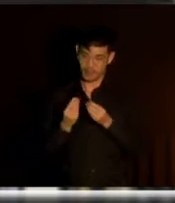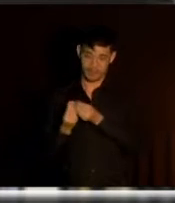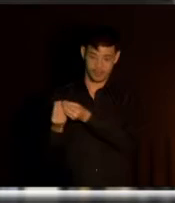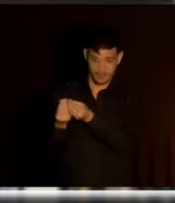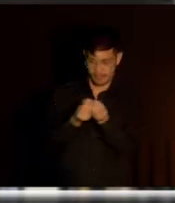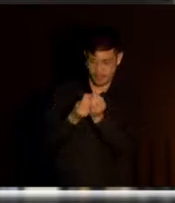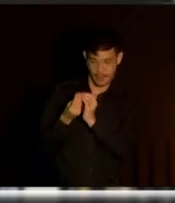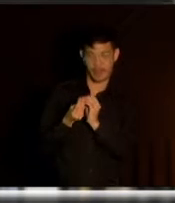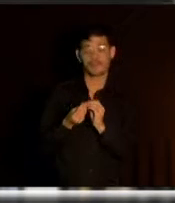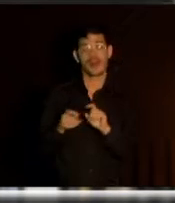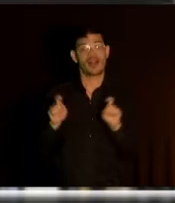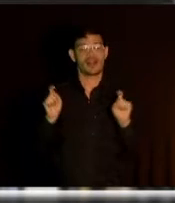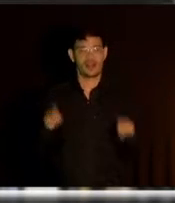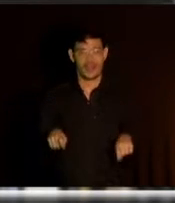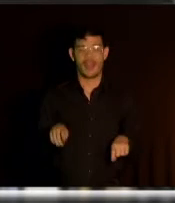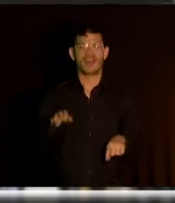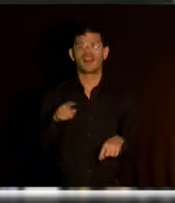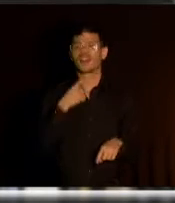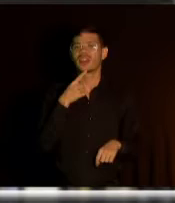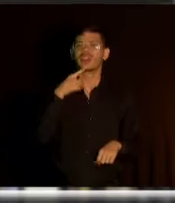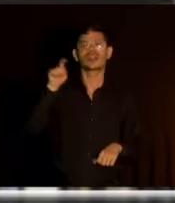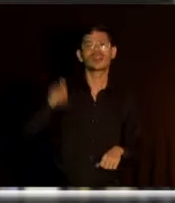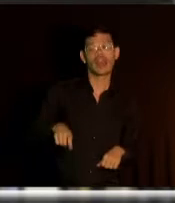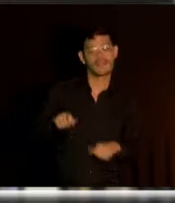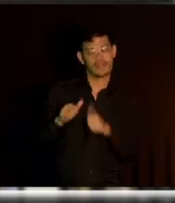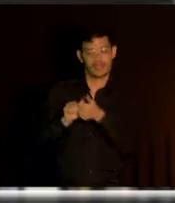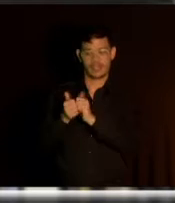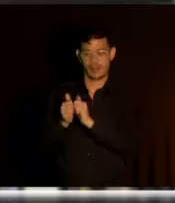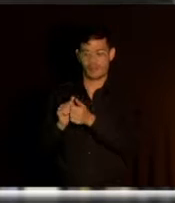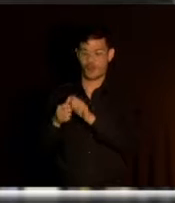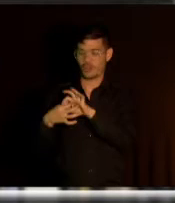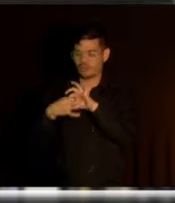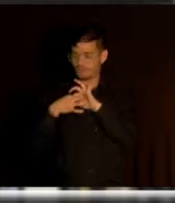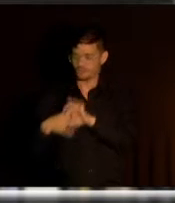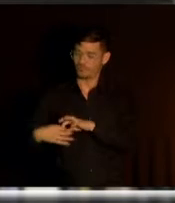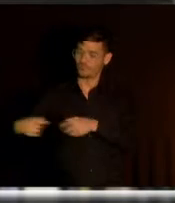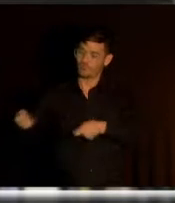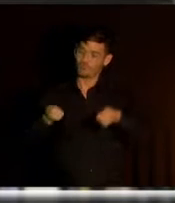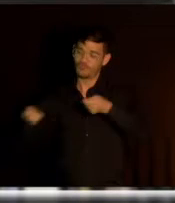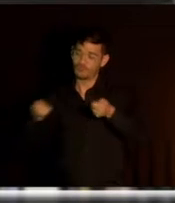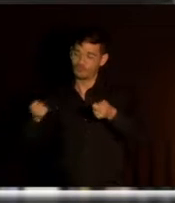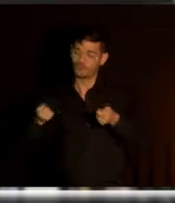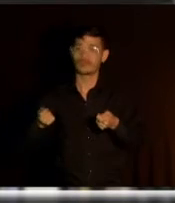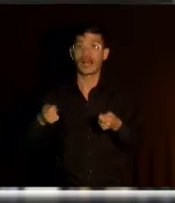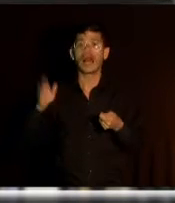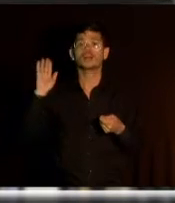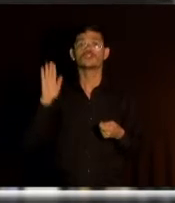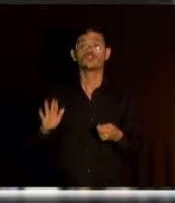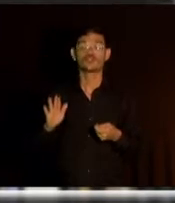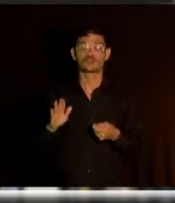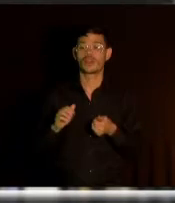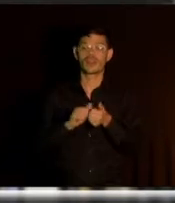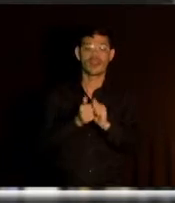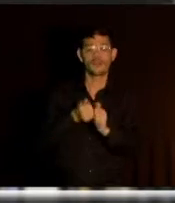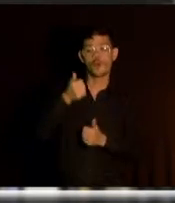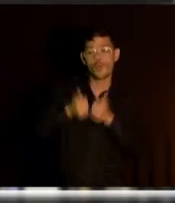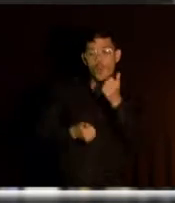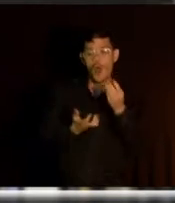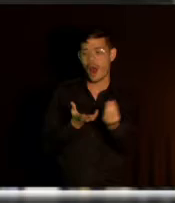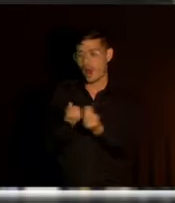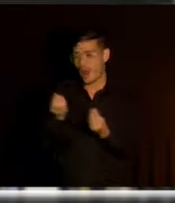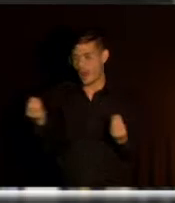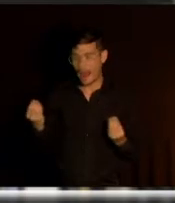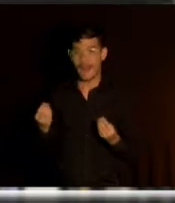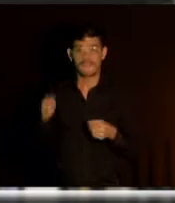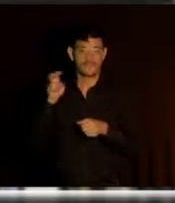deportes estén regidos por las competencias paralímpicas y no por las federaciones propiamente. Es decir,